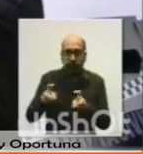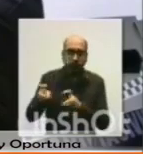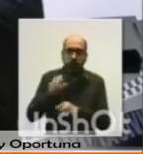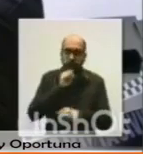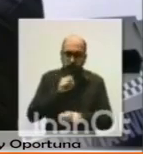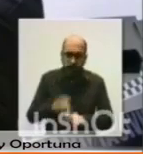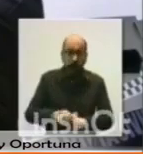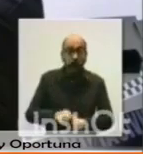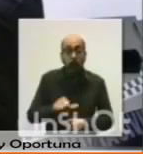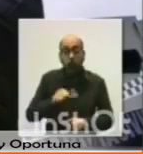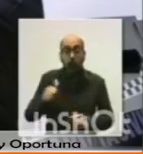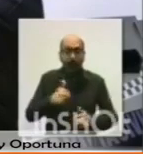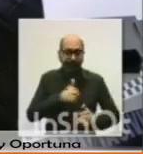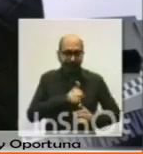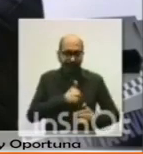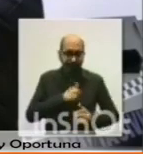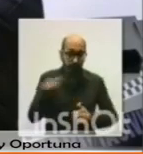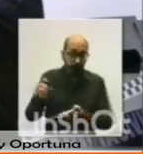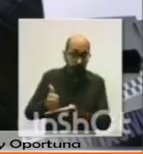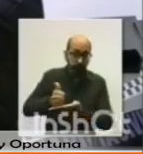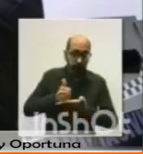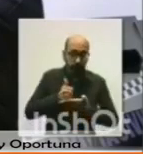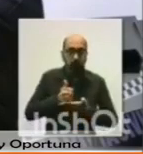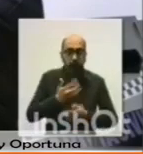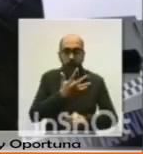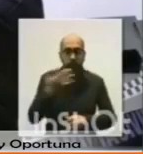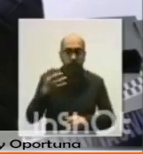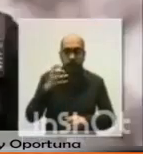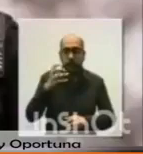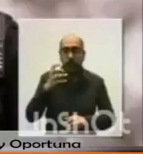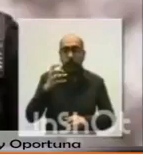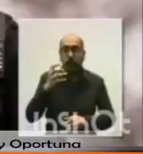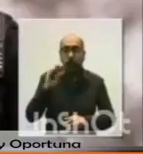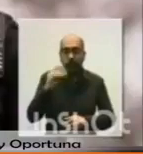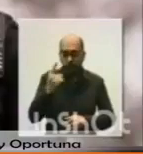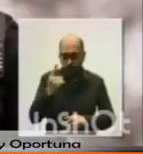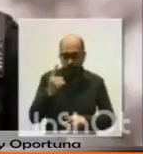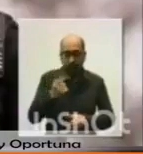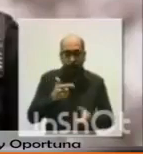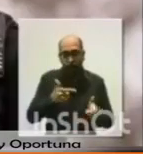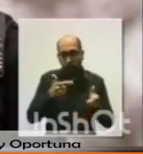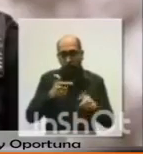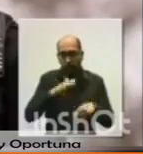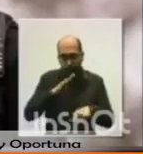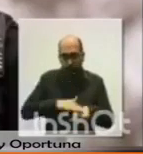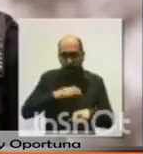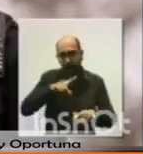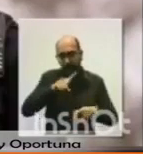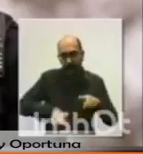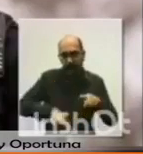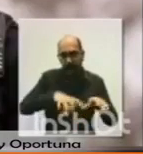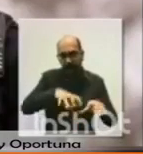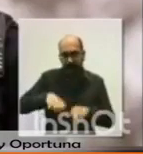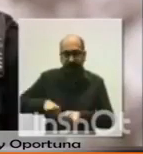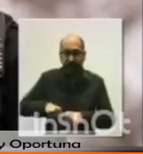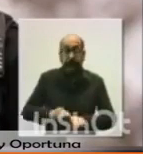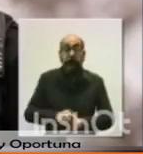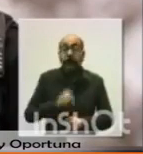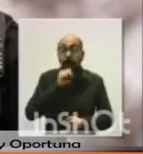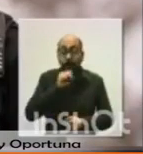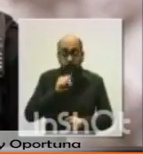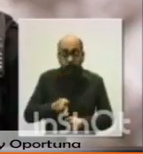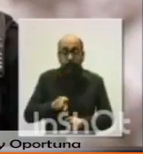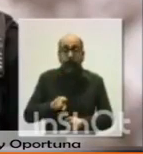con el Ejército permitió retirar 591 armas más. De igual forma, se realizó